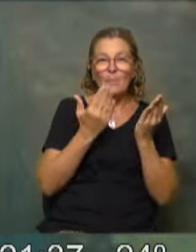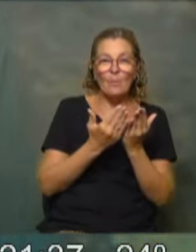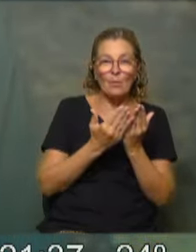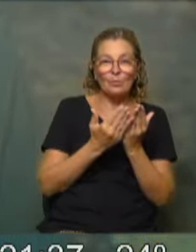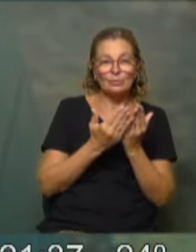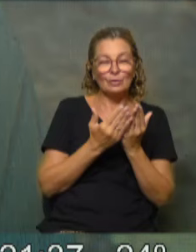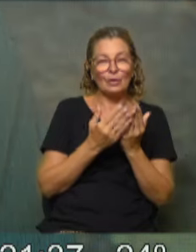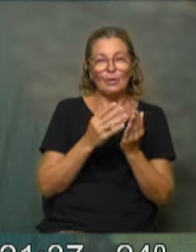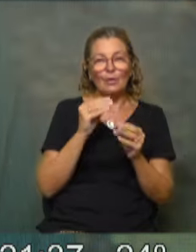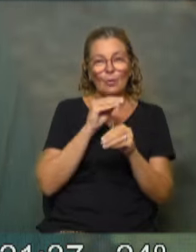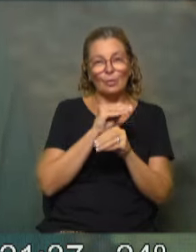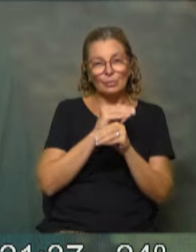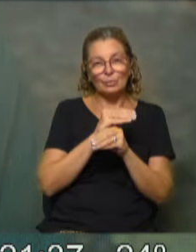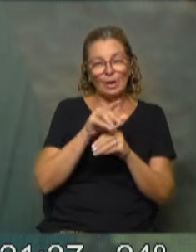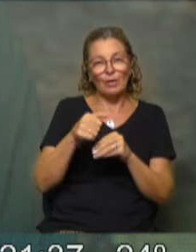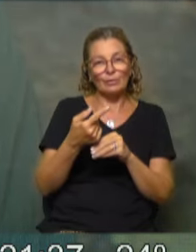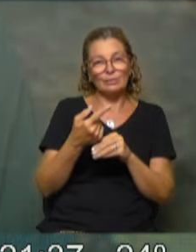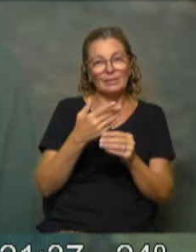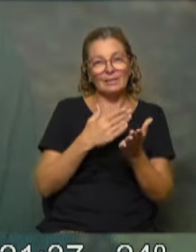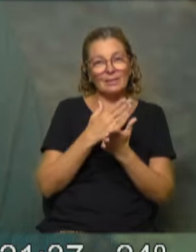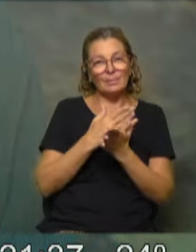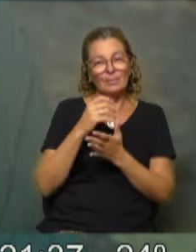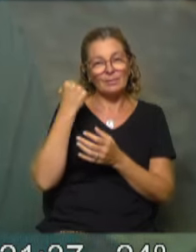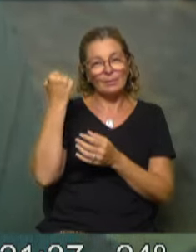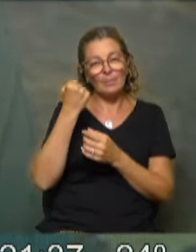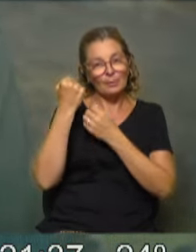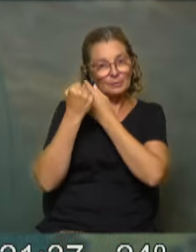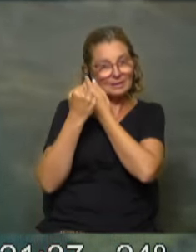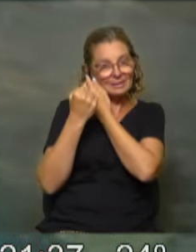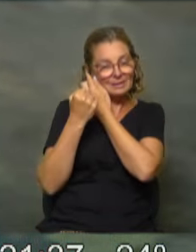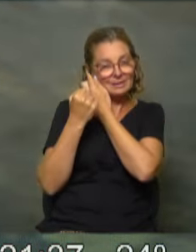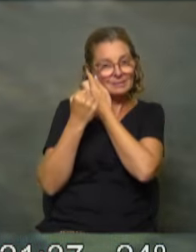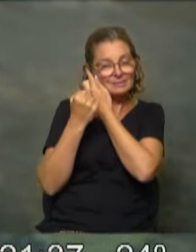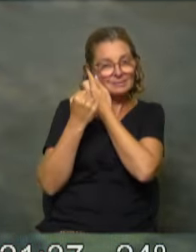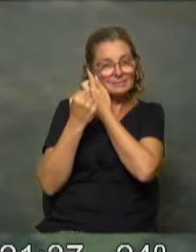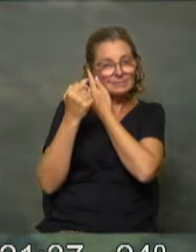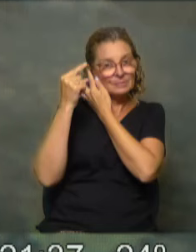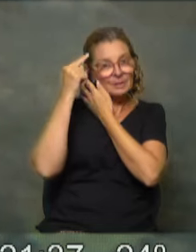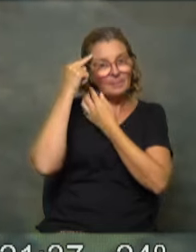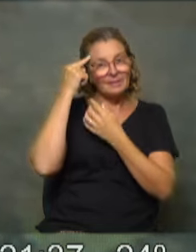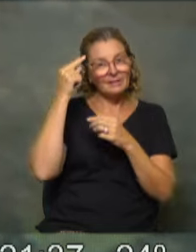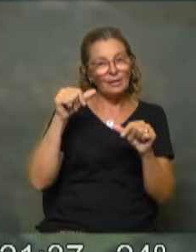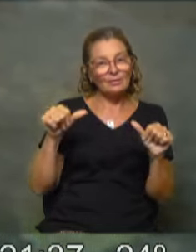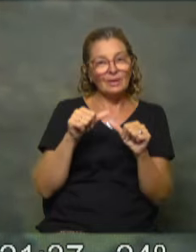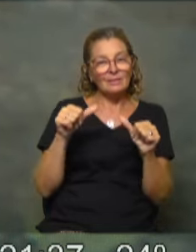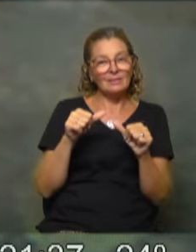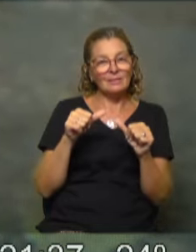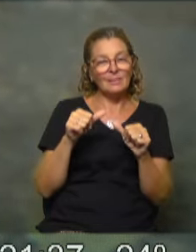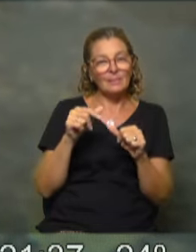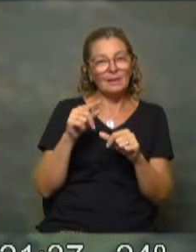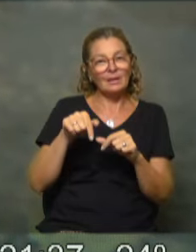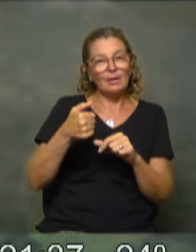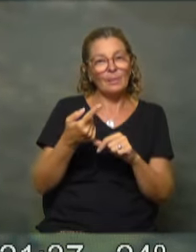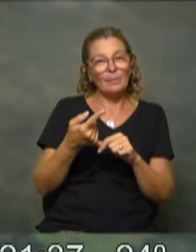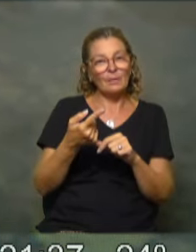universo cultural es otro. Y eso siempre me pareció importante para mí para repensar lo que estoy haciendo. Para que después,